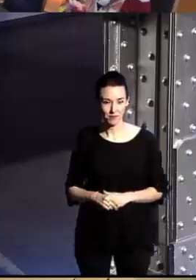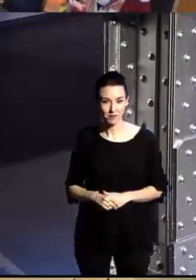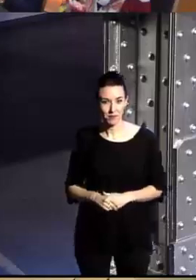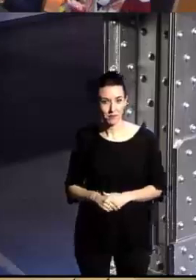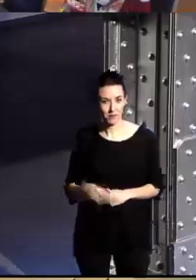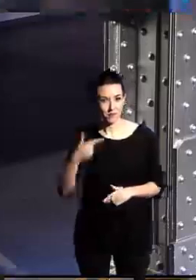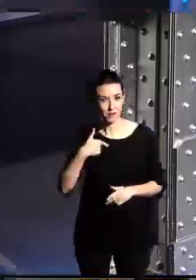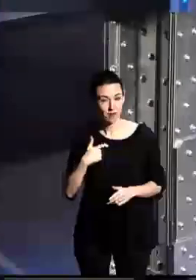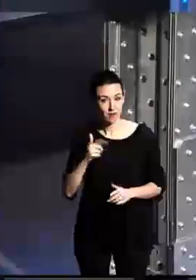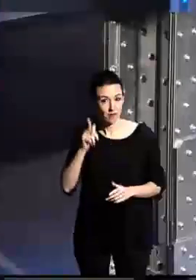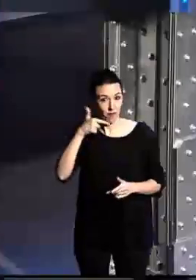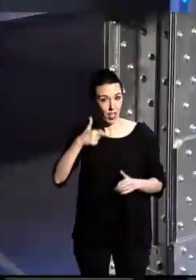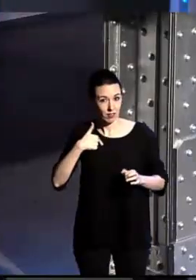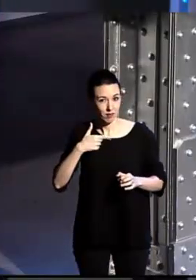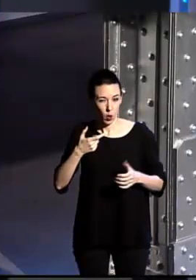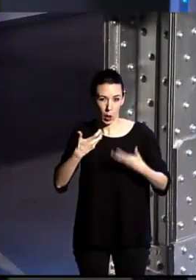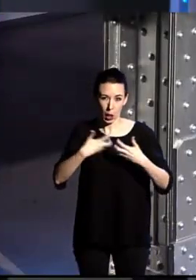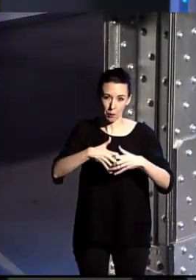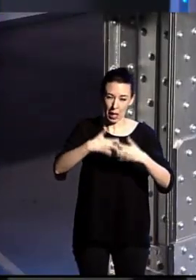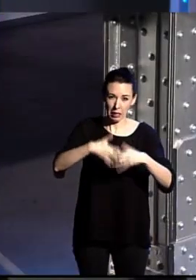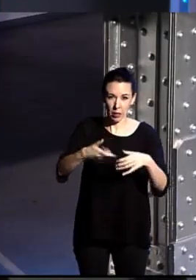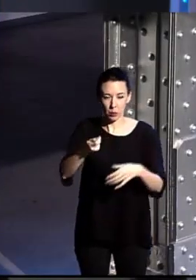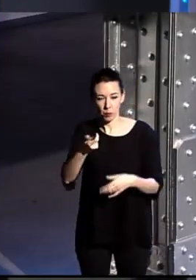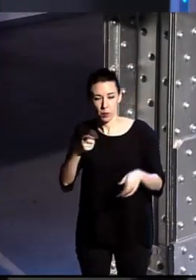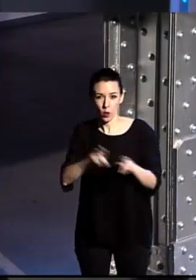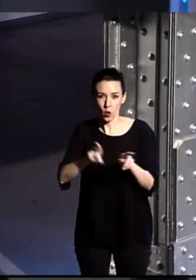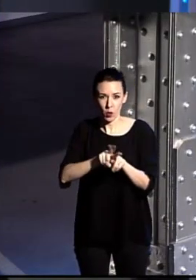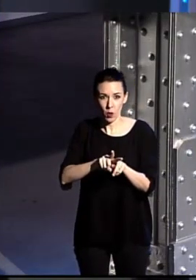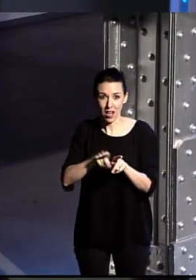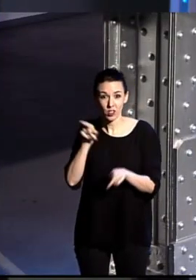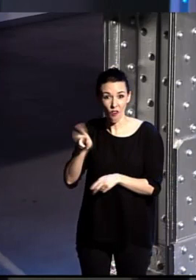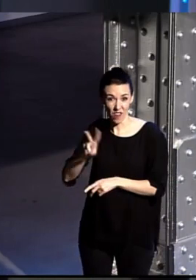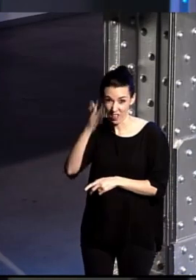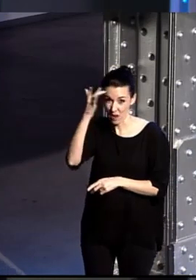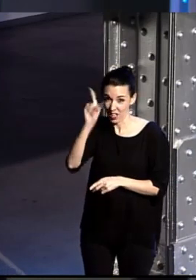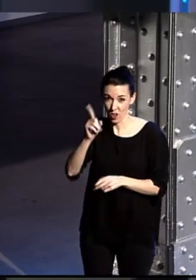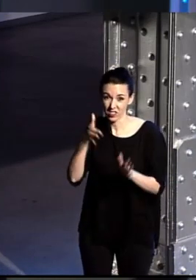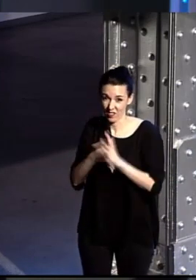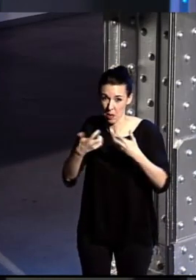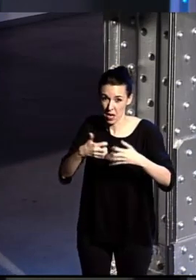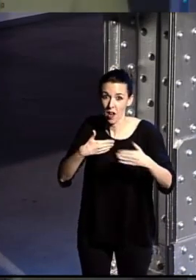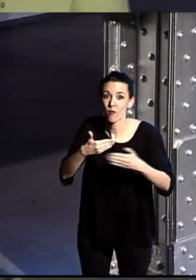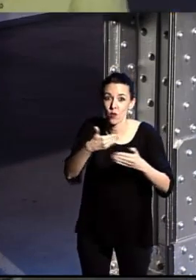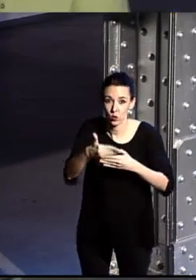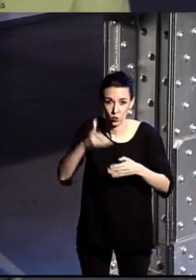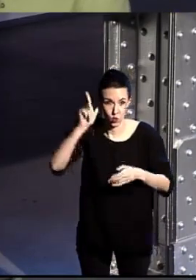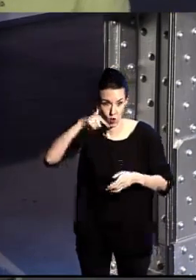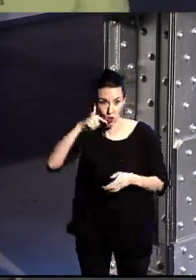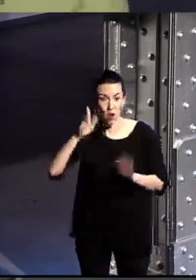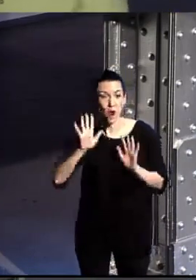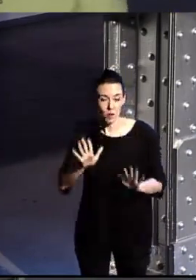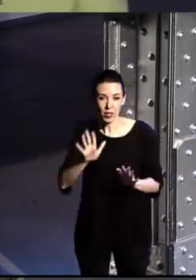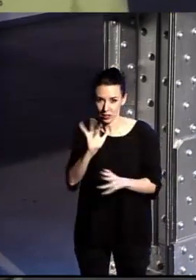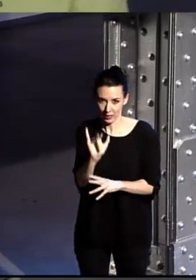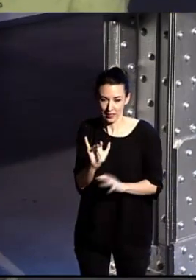Y me voy a colocar este aparato, que es un poquito aparato de... esto no lo imaginó Verne, es un aparato del futuro, pero no tal.